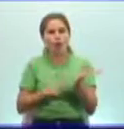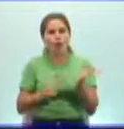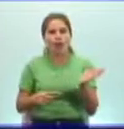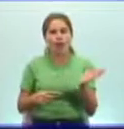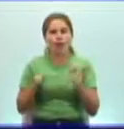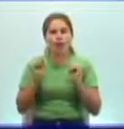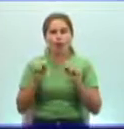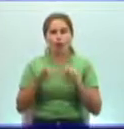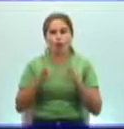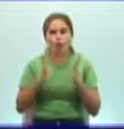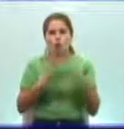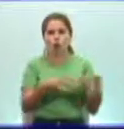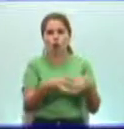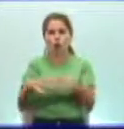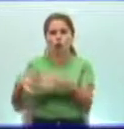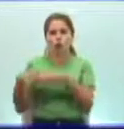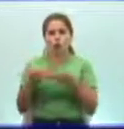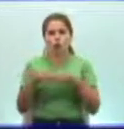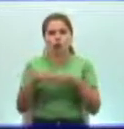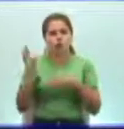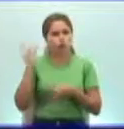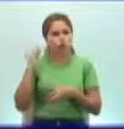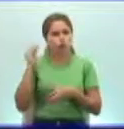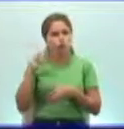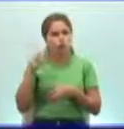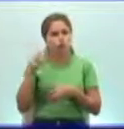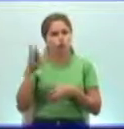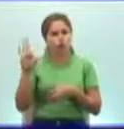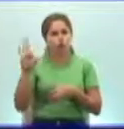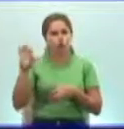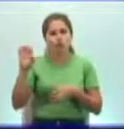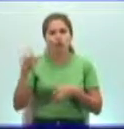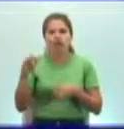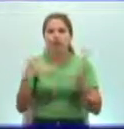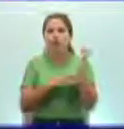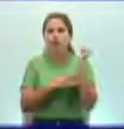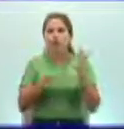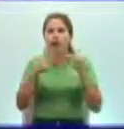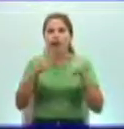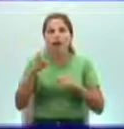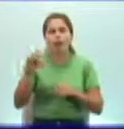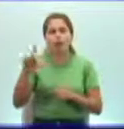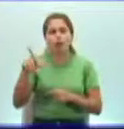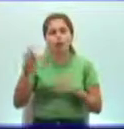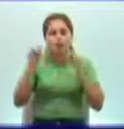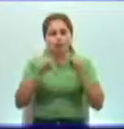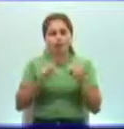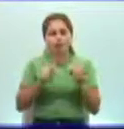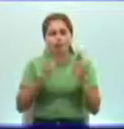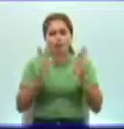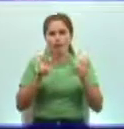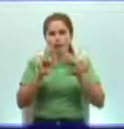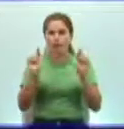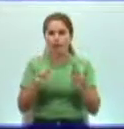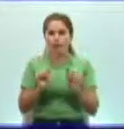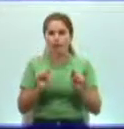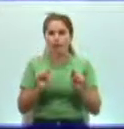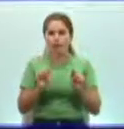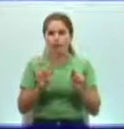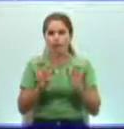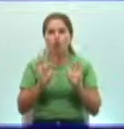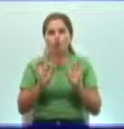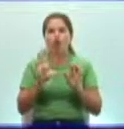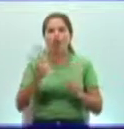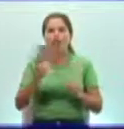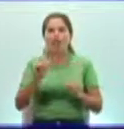también le conocemos como dispositivos o fuentes de fuerza electromotriz. Y aquí vamos a hacer un paréntesis. Cuando digamos fuerza